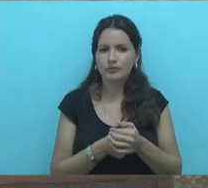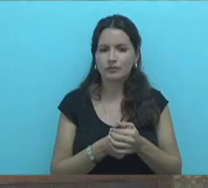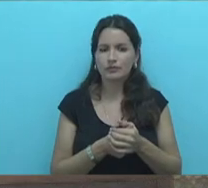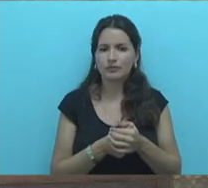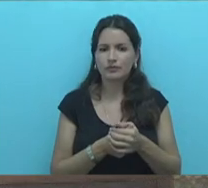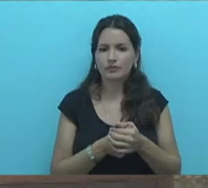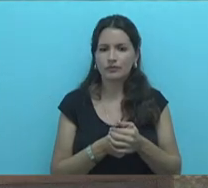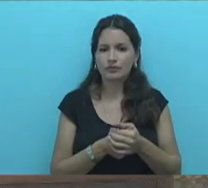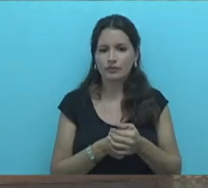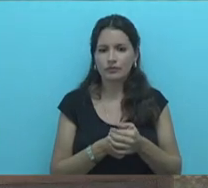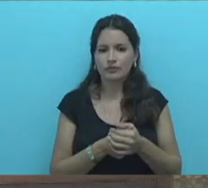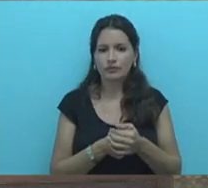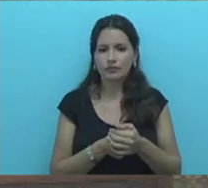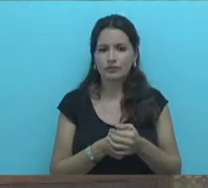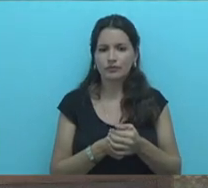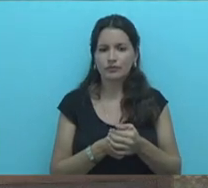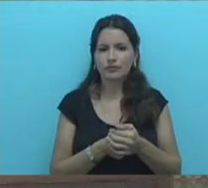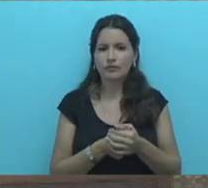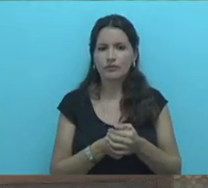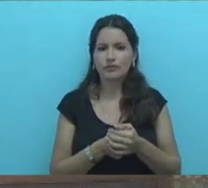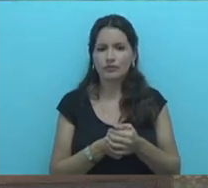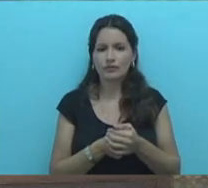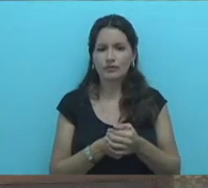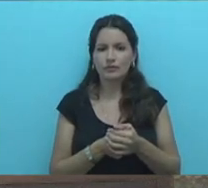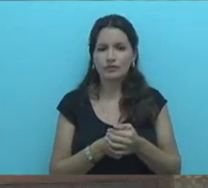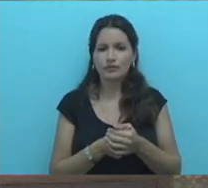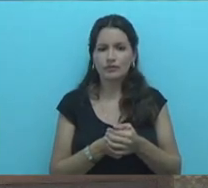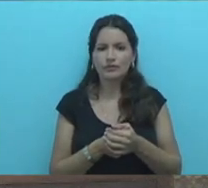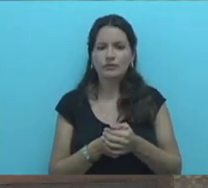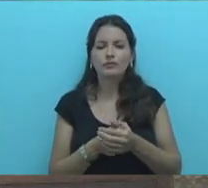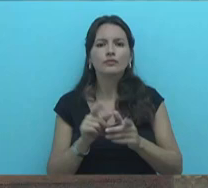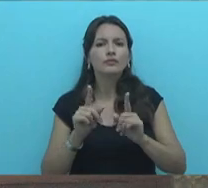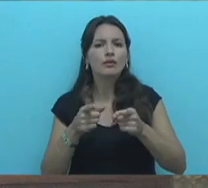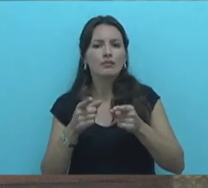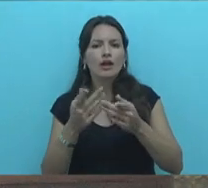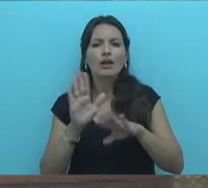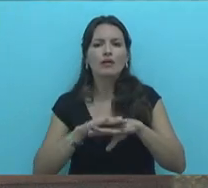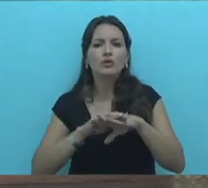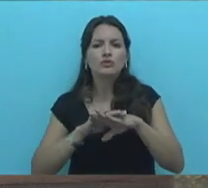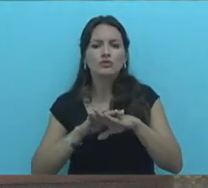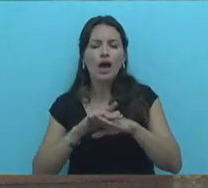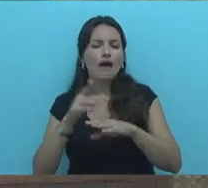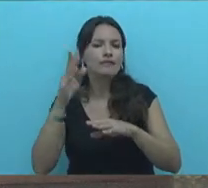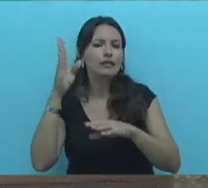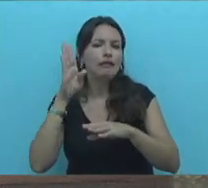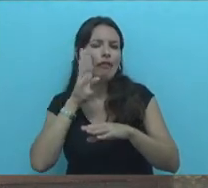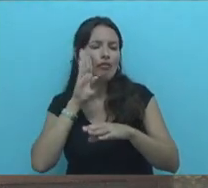que en 1961 ingresó ya en la órbita de los Estados Unidos cuando se constituyó el Servicio de Inteligencia del